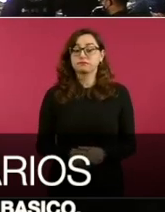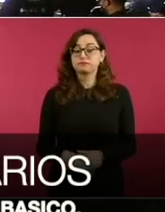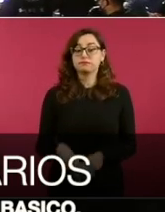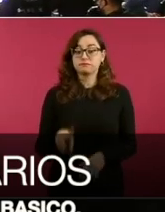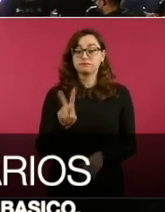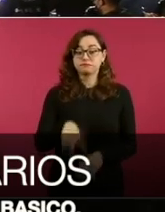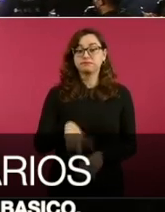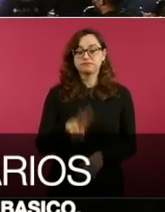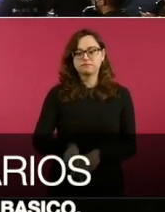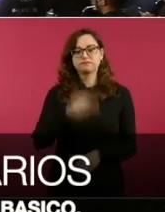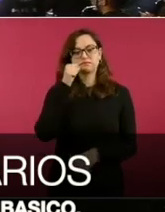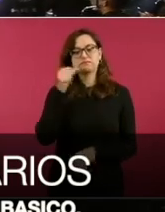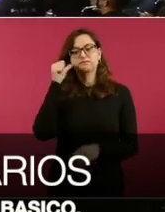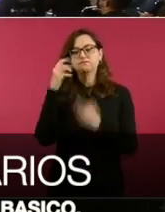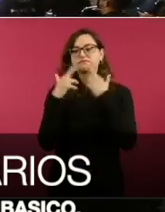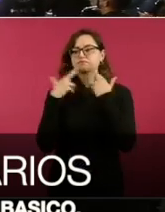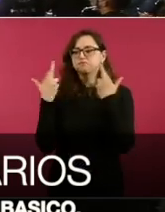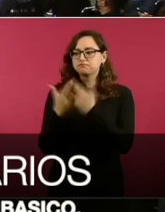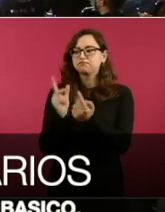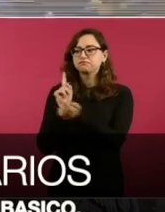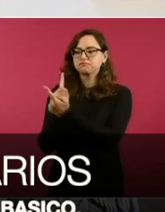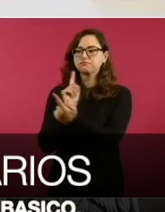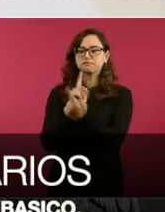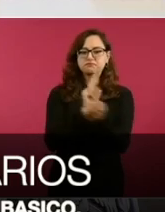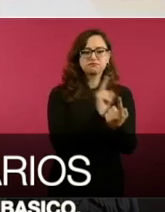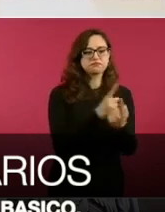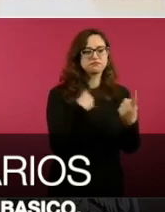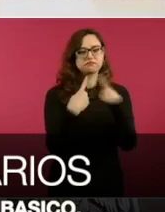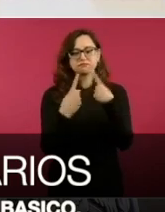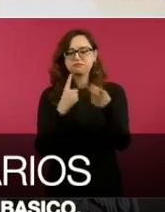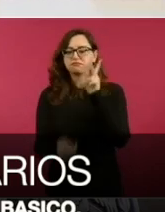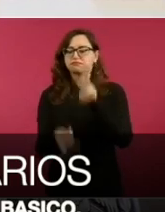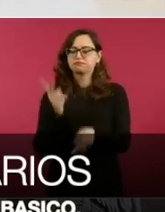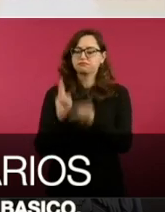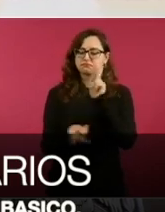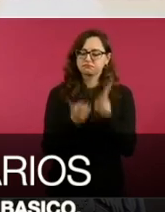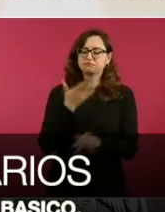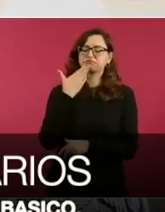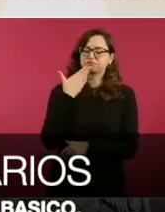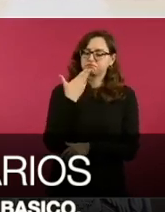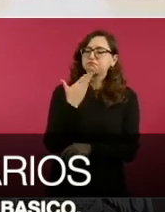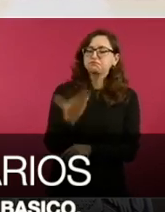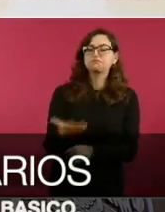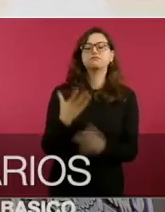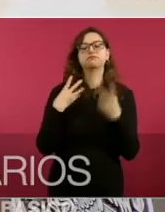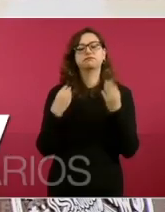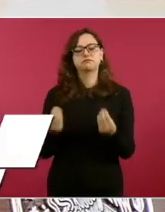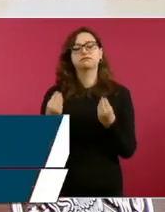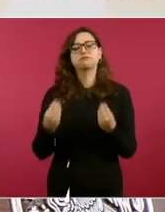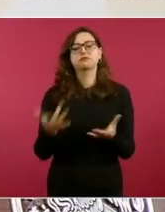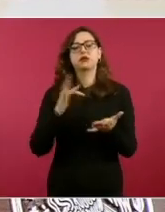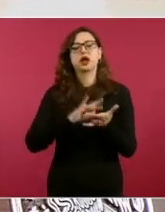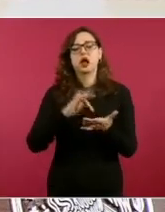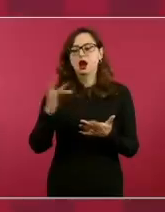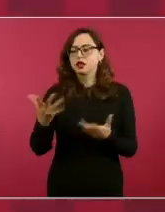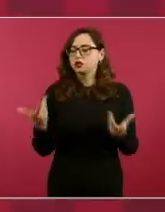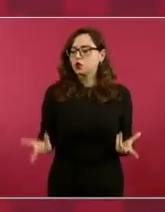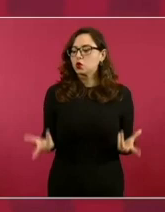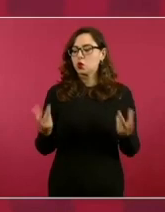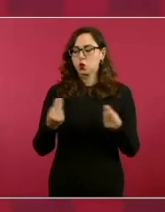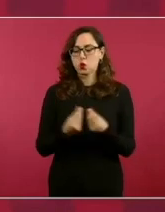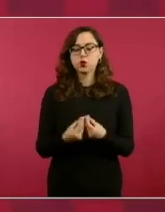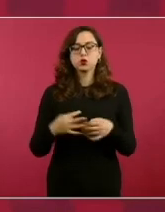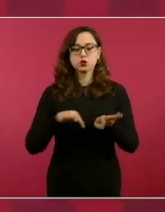de 24 productos de esta canasta sin aumento en un nuevo intento para contener la galopante inflación que durante la